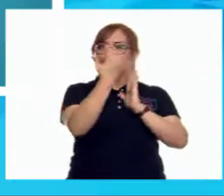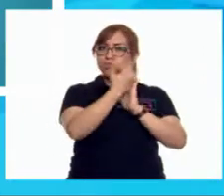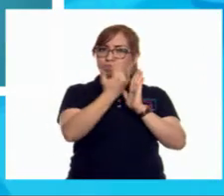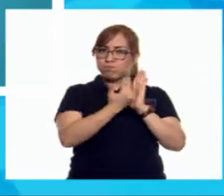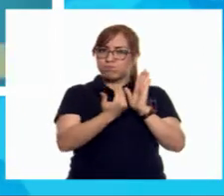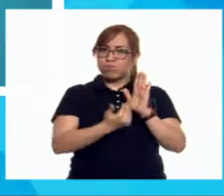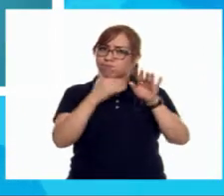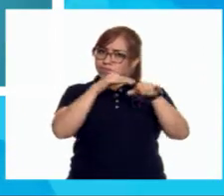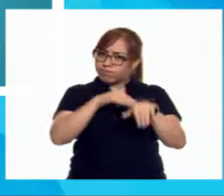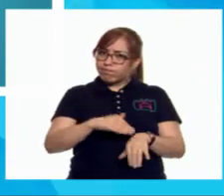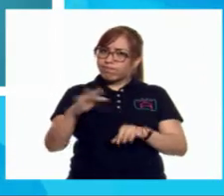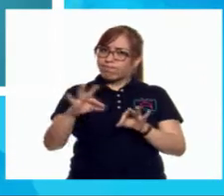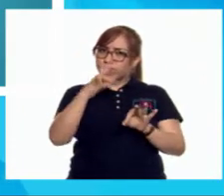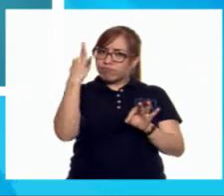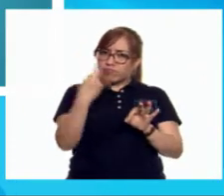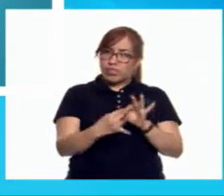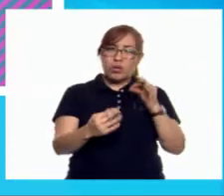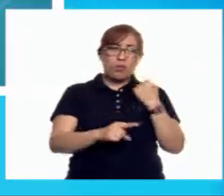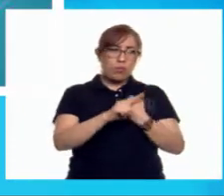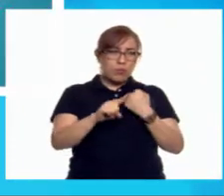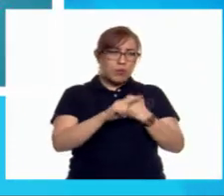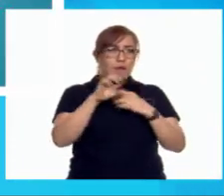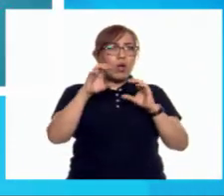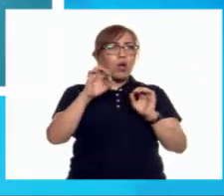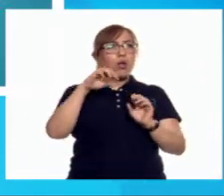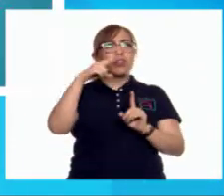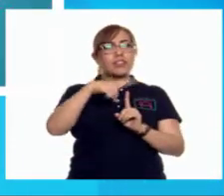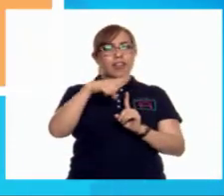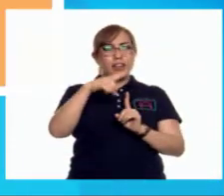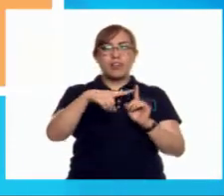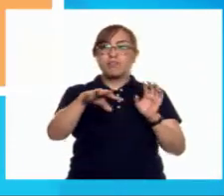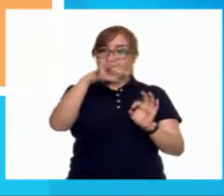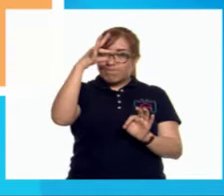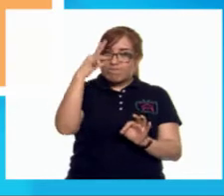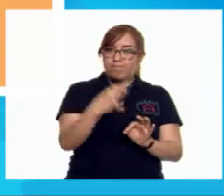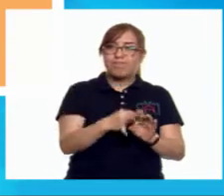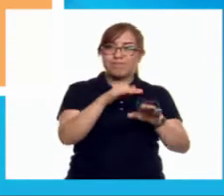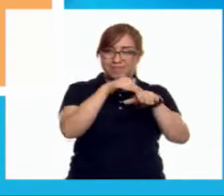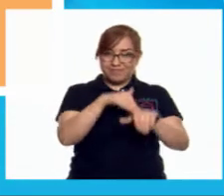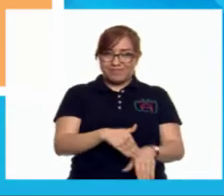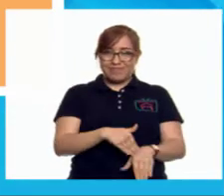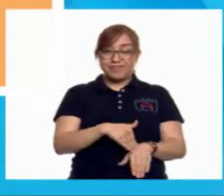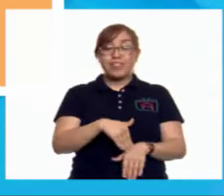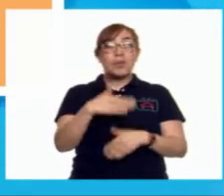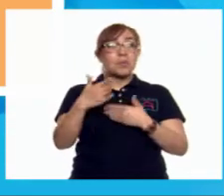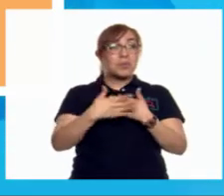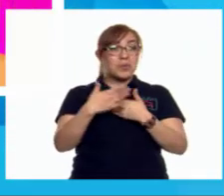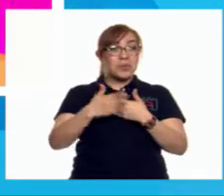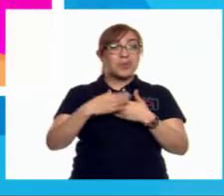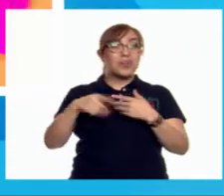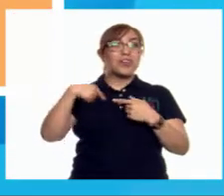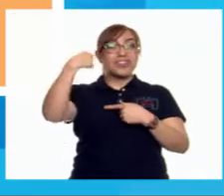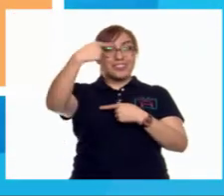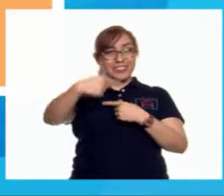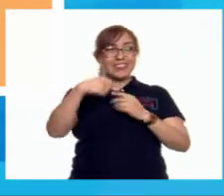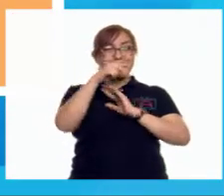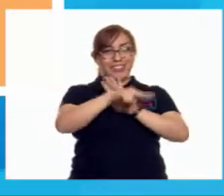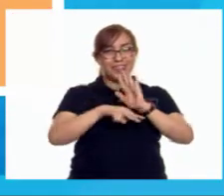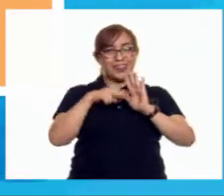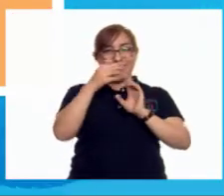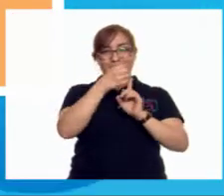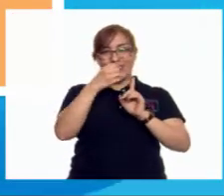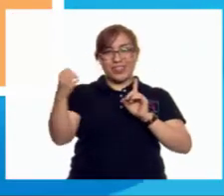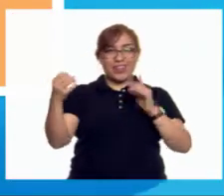para solucionar una tarea o un problema. En la próxima cápsula, hablaremos sobre errores de programación,